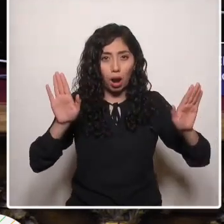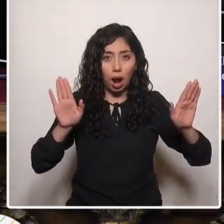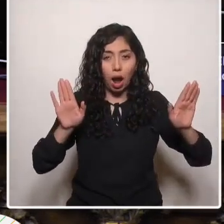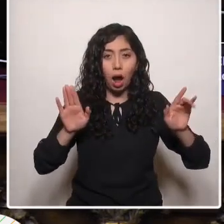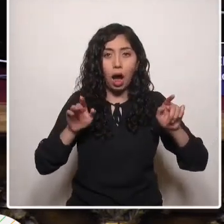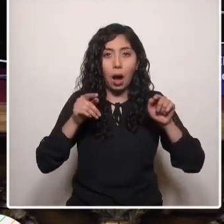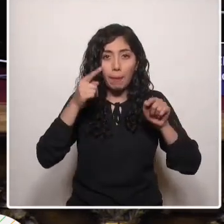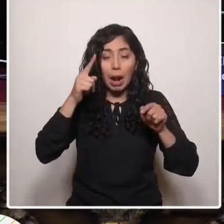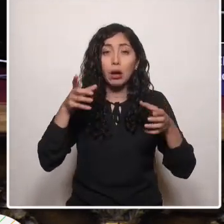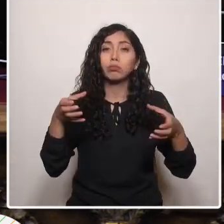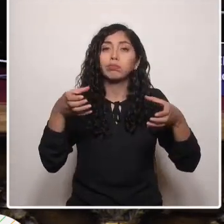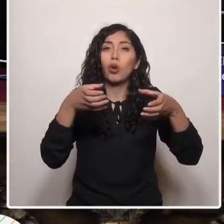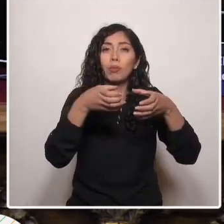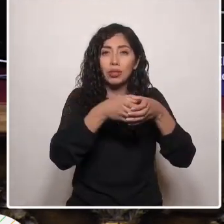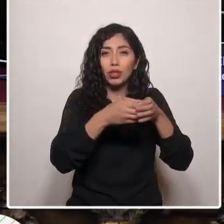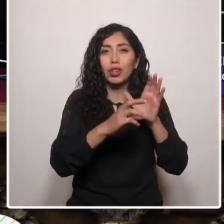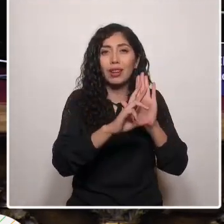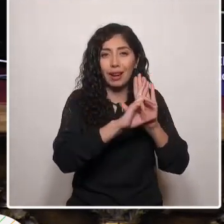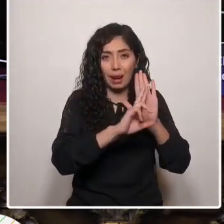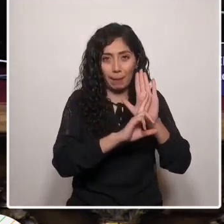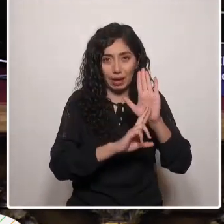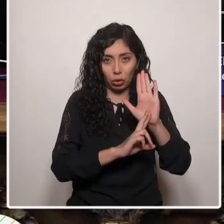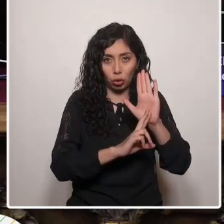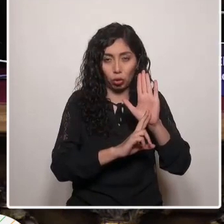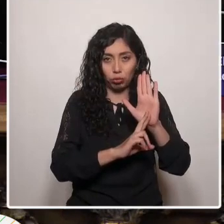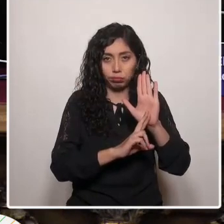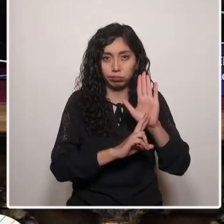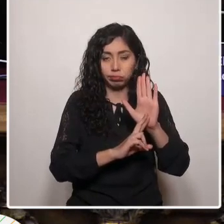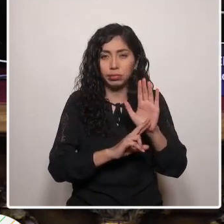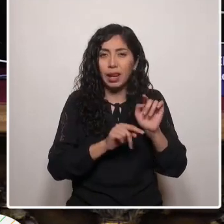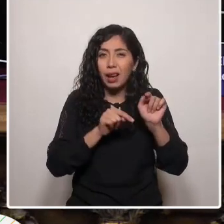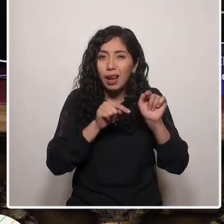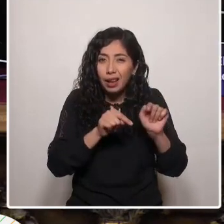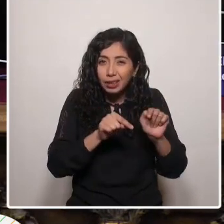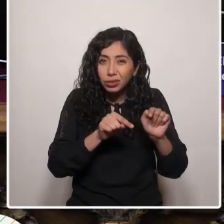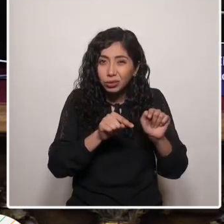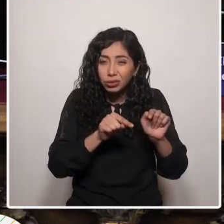Comisión de Reglamento. Frente a esto,